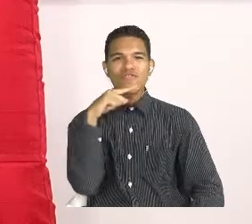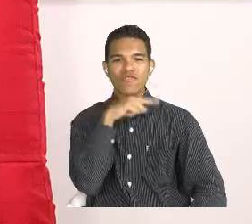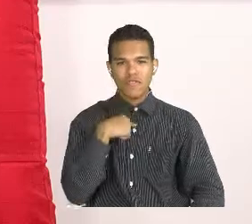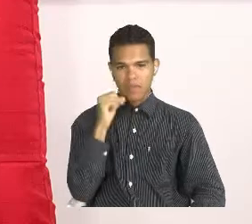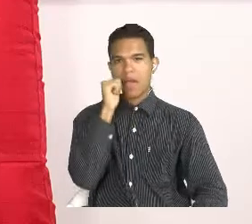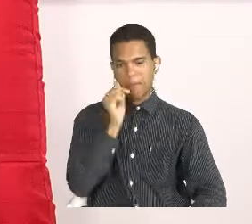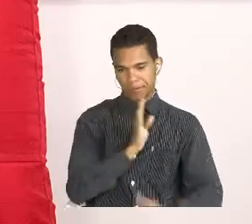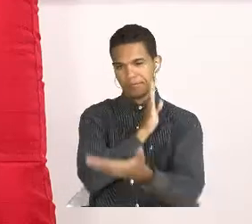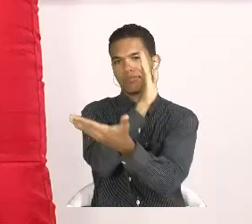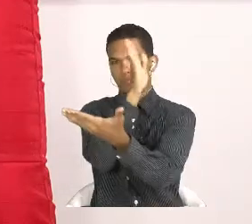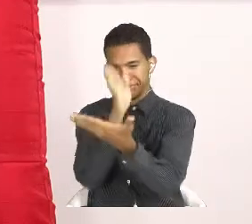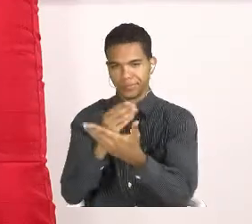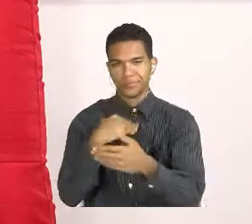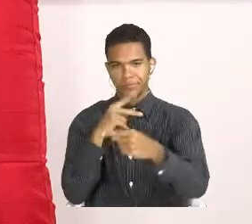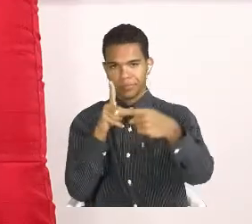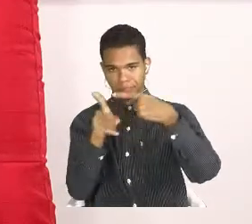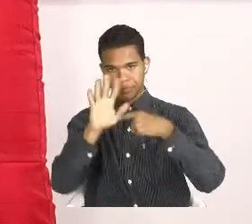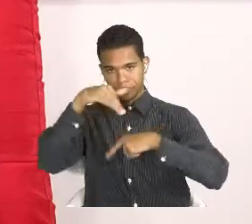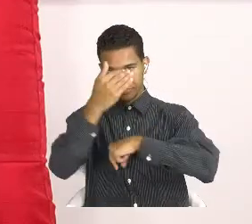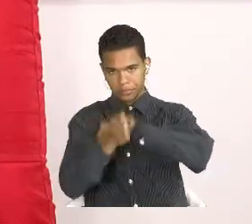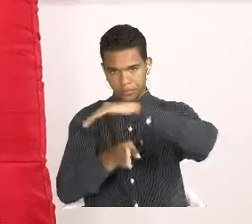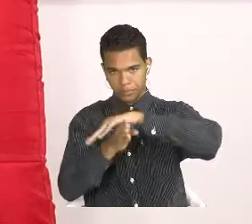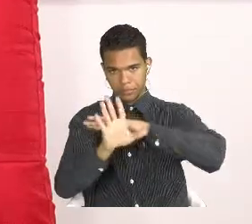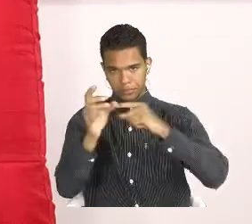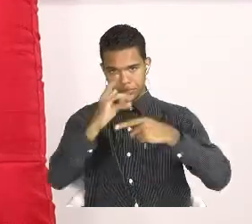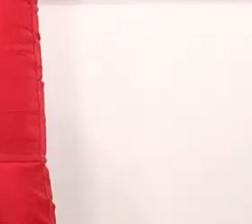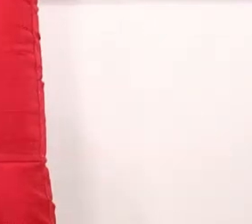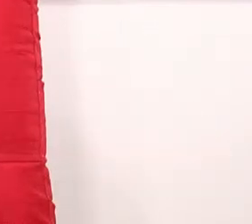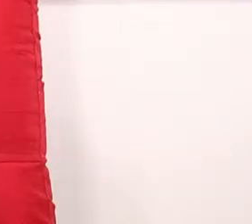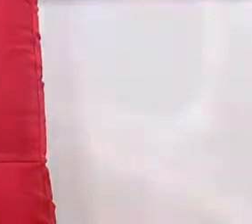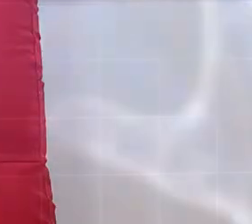allá. Bueno, entonces vamos a la pausa comercial y ya regresamos.